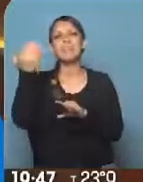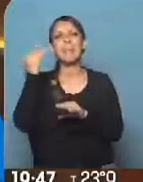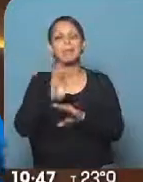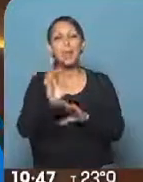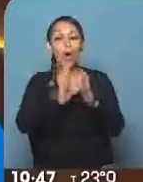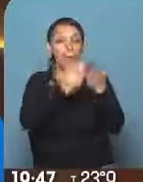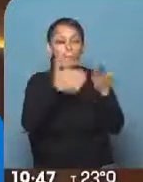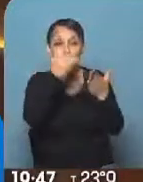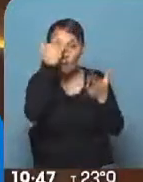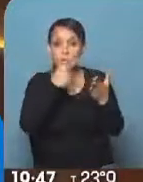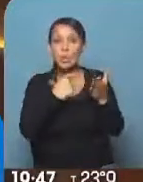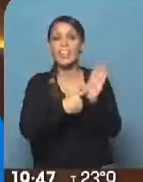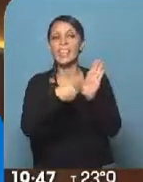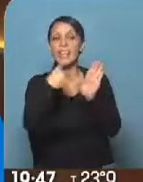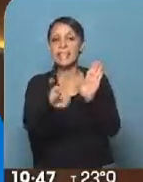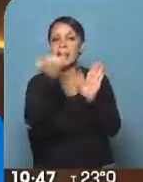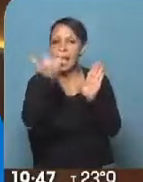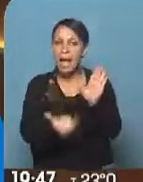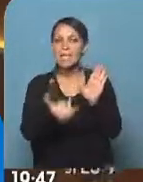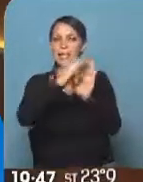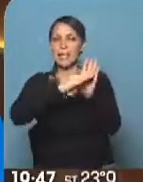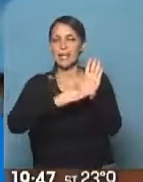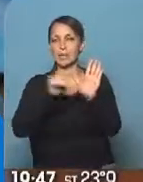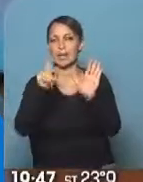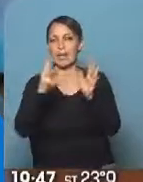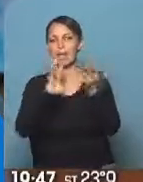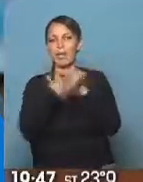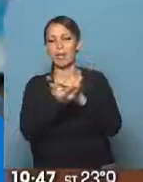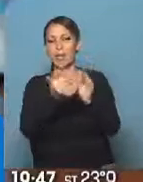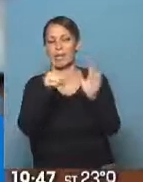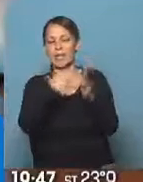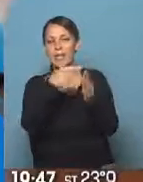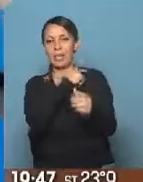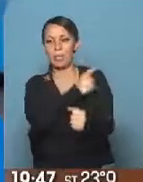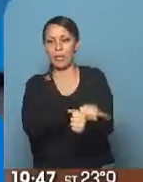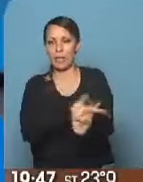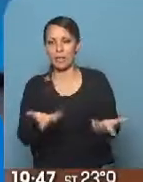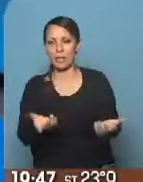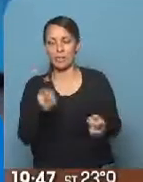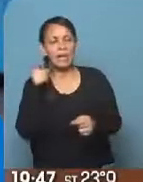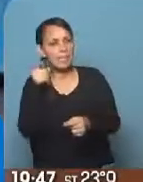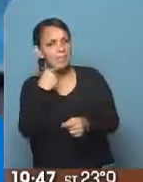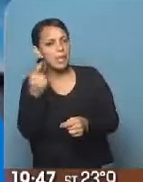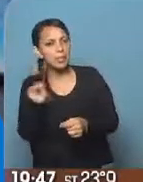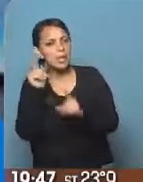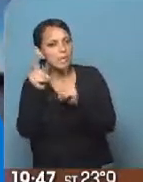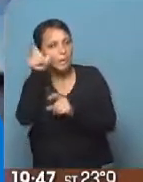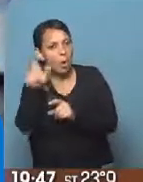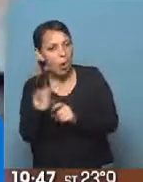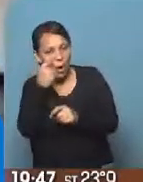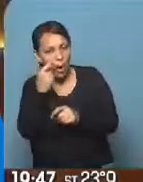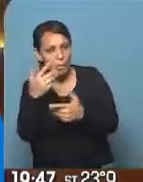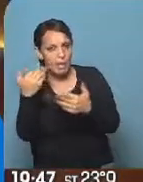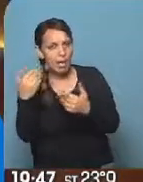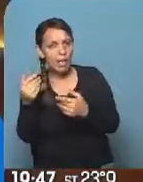constitución establece cláusulas de garantía para el sistema ahora él tiene mayoría de legisladores o sea que puede avanzar con cierta comodidad